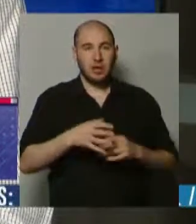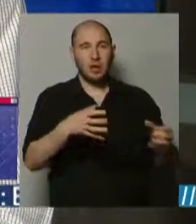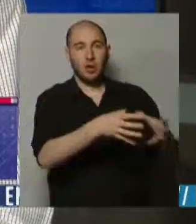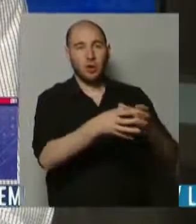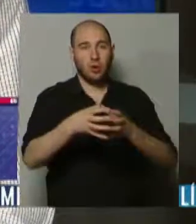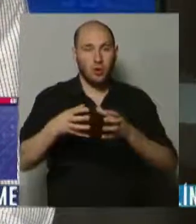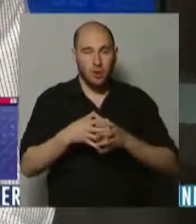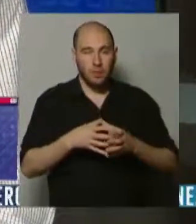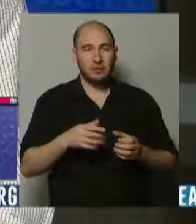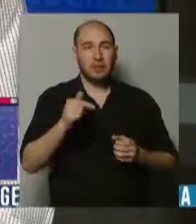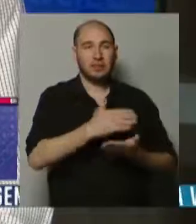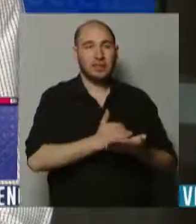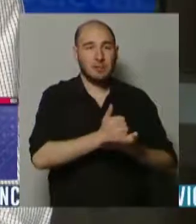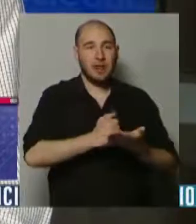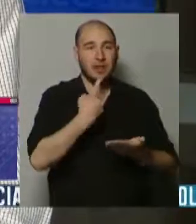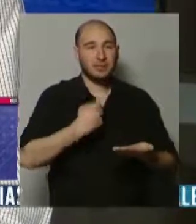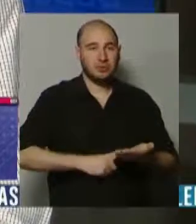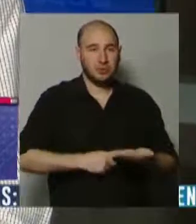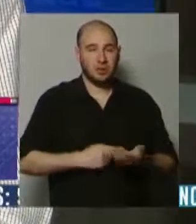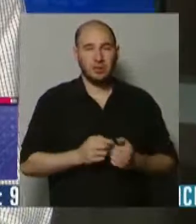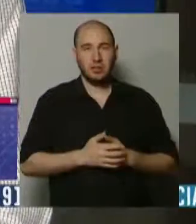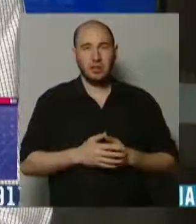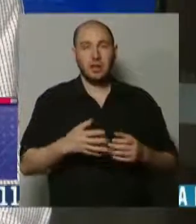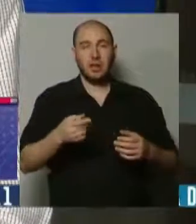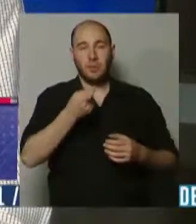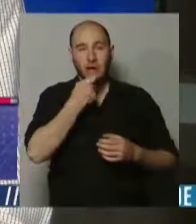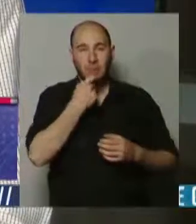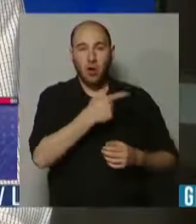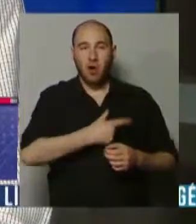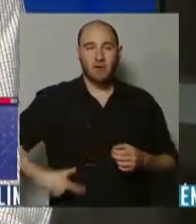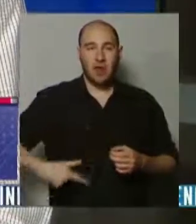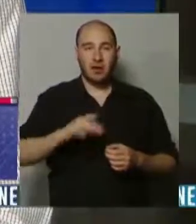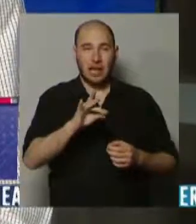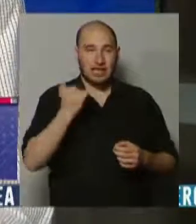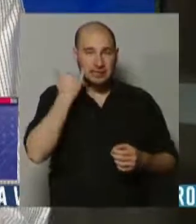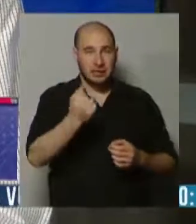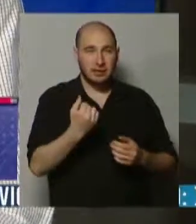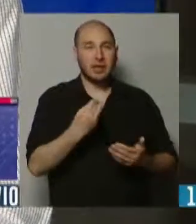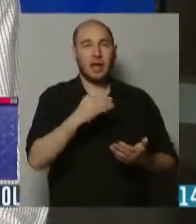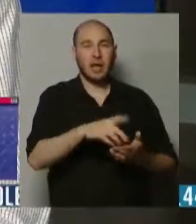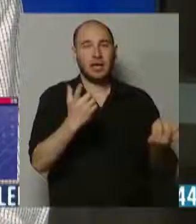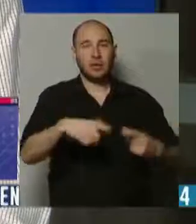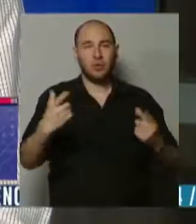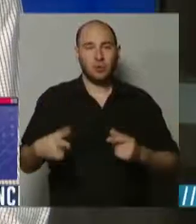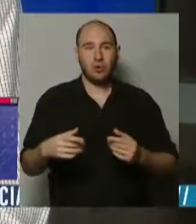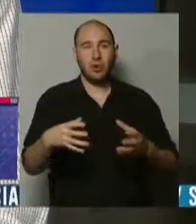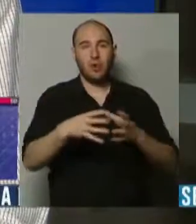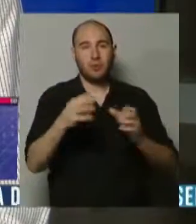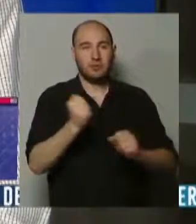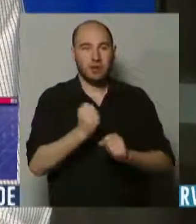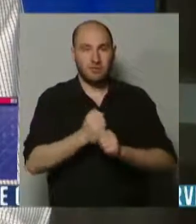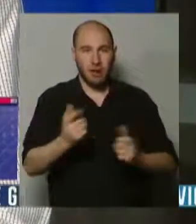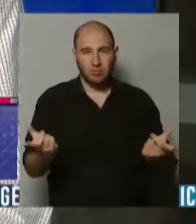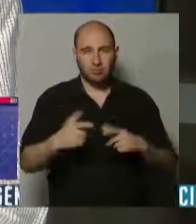sectores que están esperando estas definiciones, principalmente en el caso de un gobernador electo, para ya empezar a tener reuniones con sus equipos de